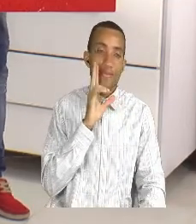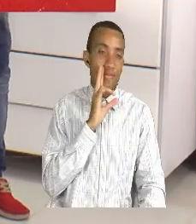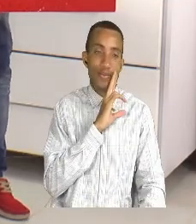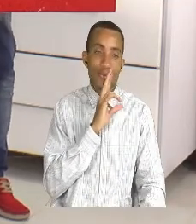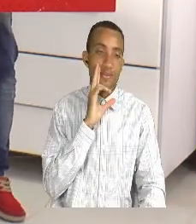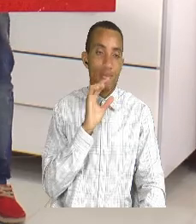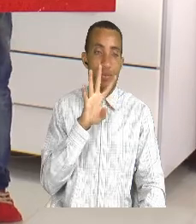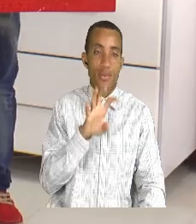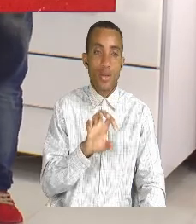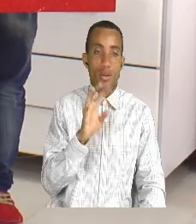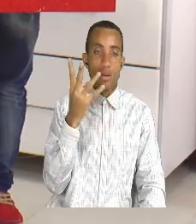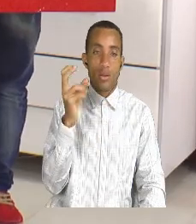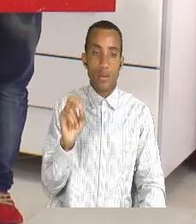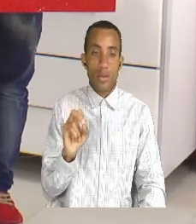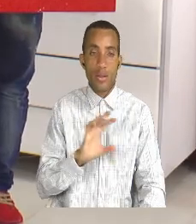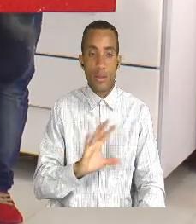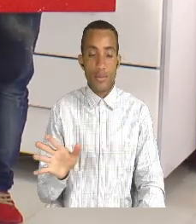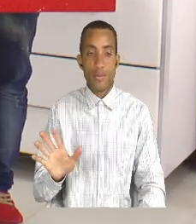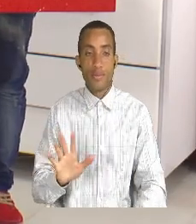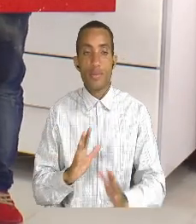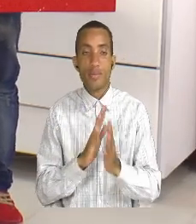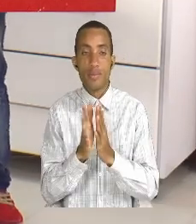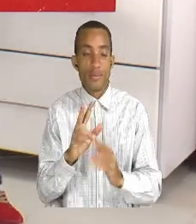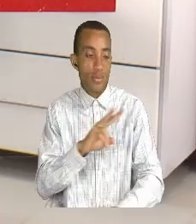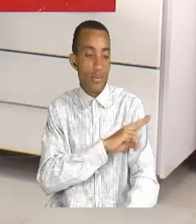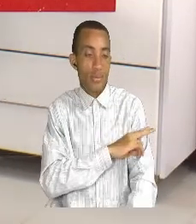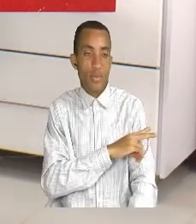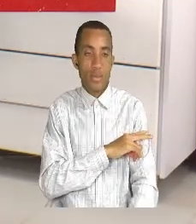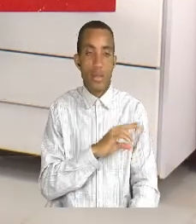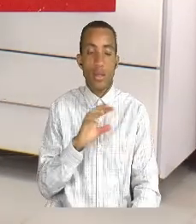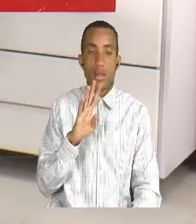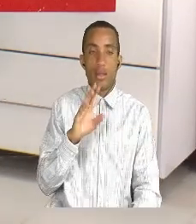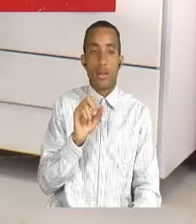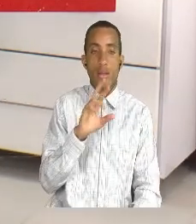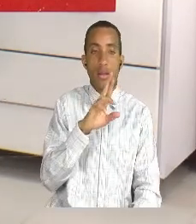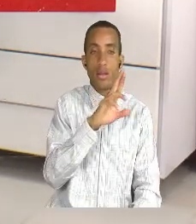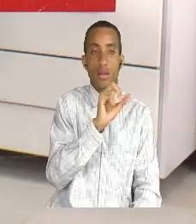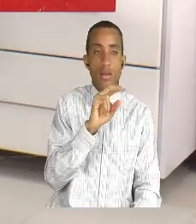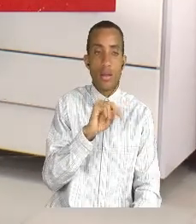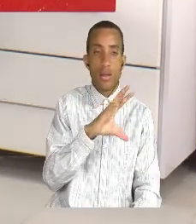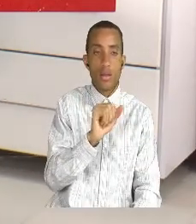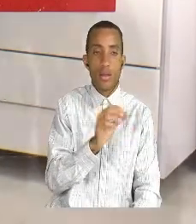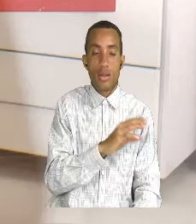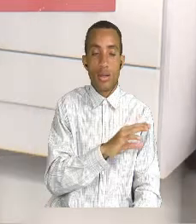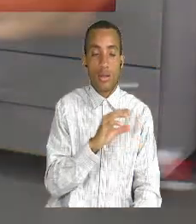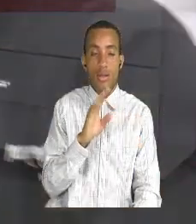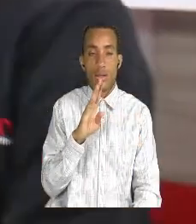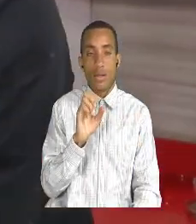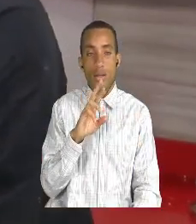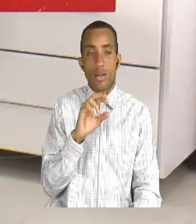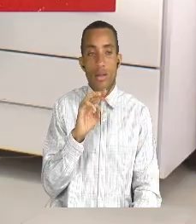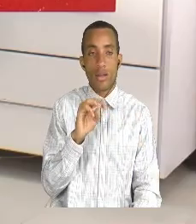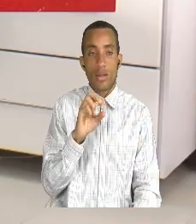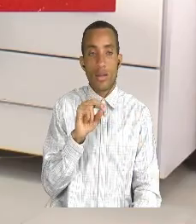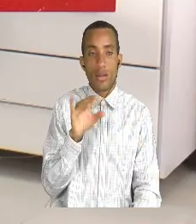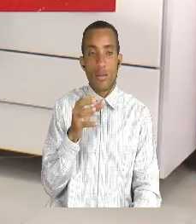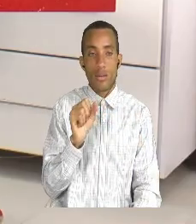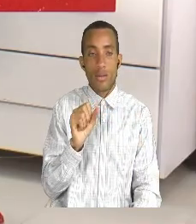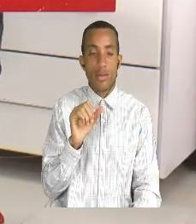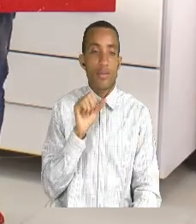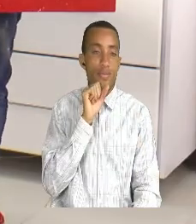restaurante 920 Gourmet, ubicados en el Hotel Barranca Bermeja Plaza. Sí, claro, Rochi, tienen que visitar 920 Gourmet. En cualquiera de sus dos sedes